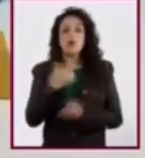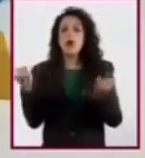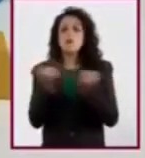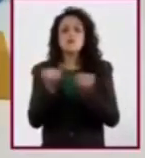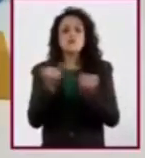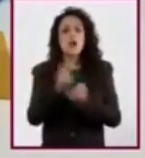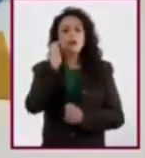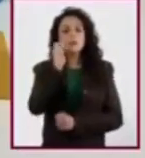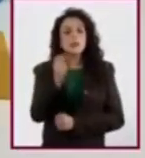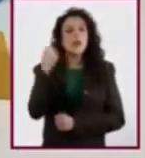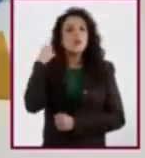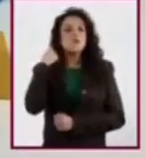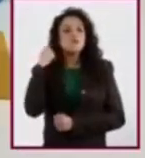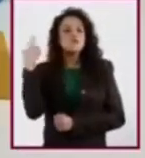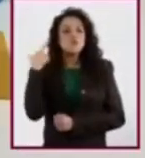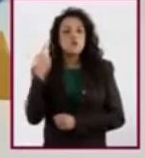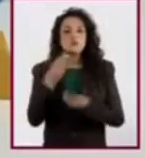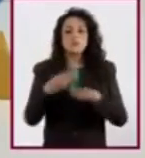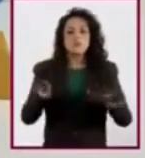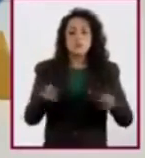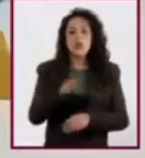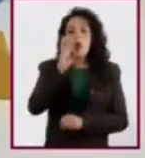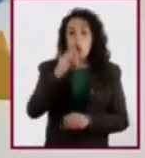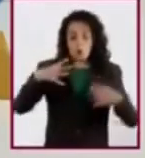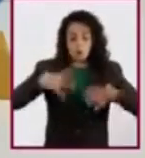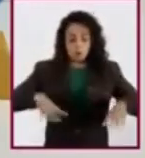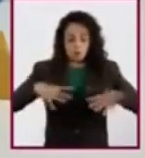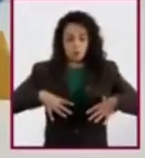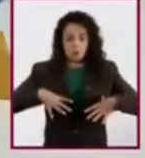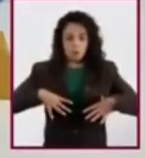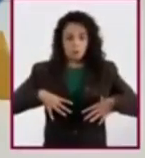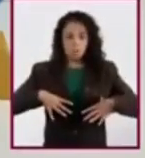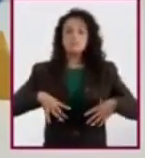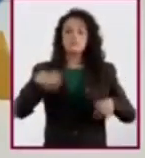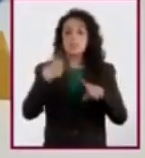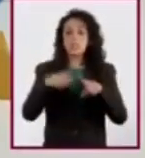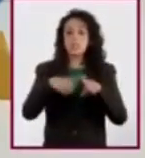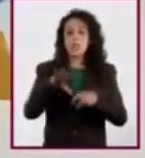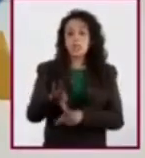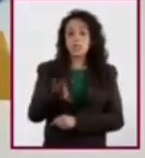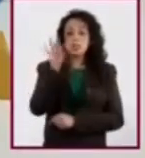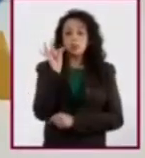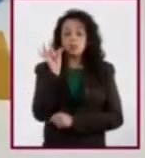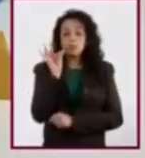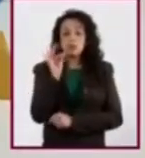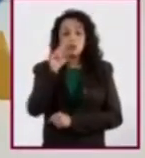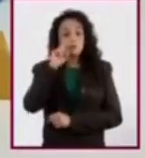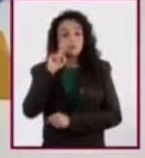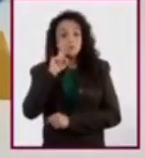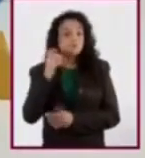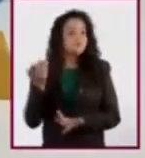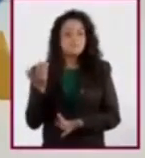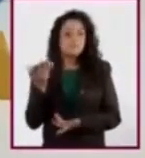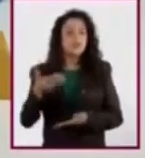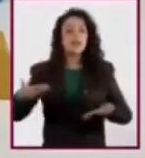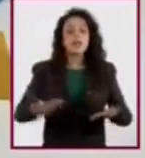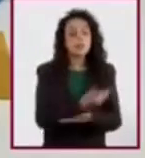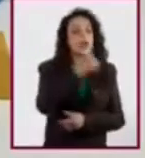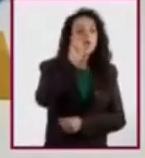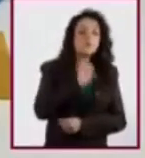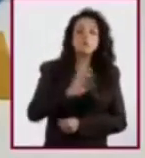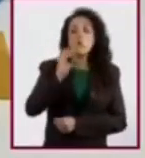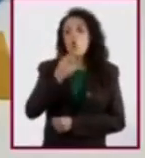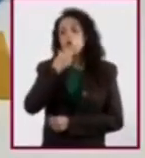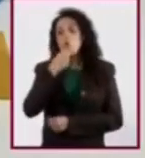el mismo tipo de ropa. Nadie elige el sexo. Hay quien nace mujer y quien nace hombre, de acuerdo con las